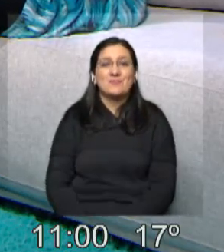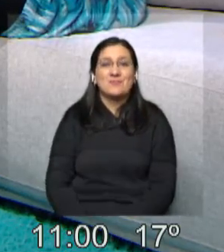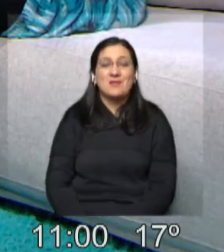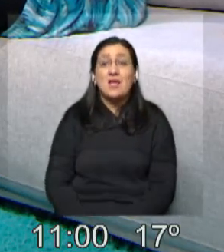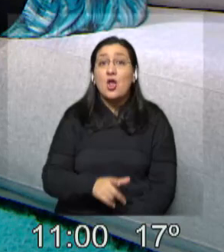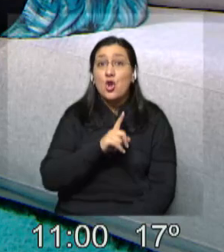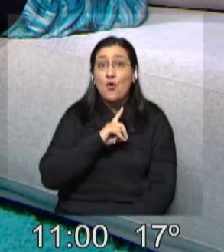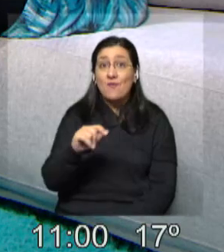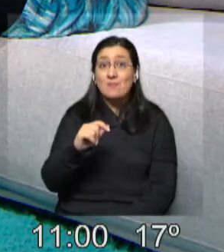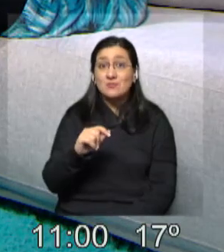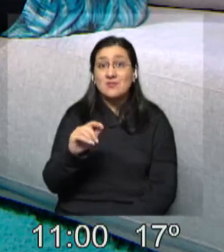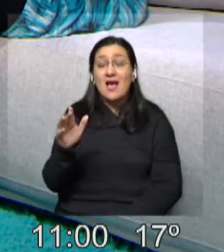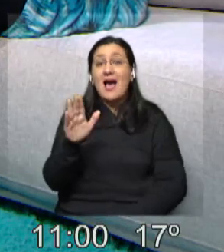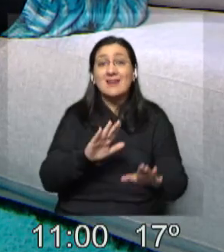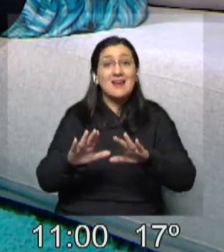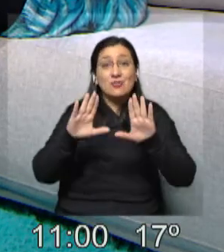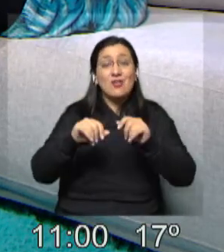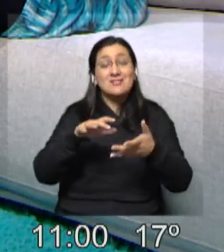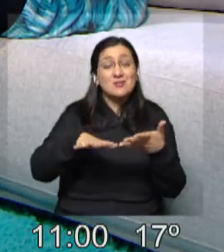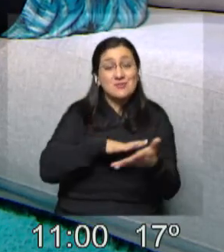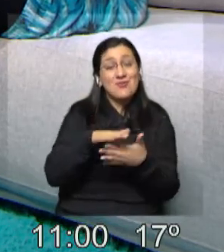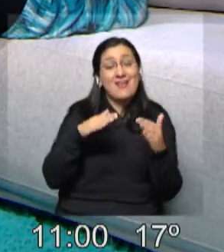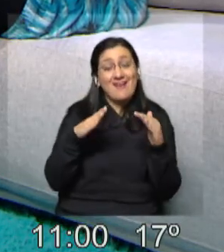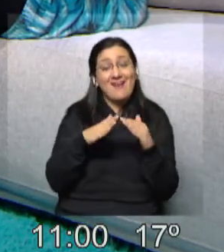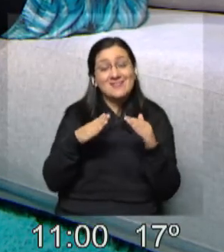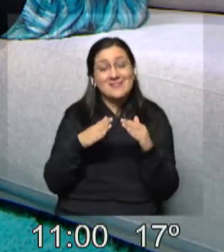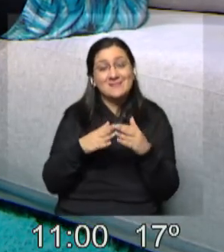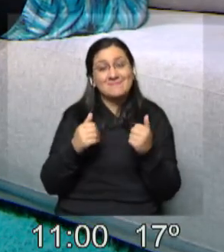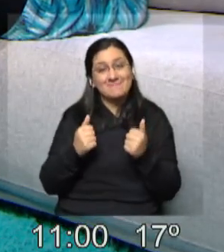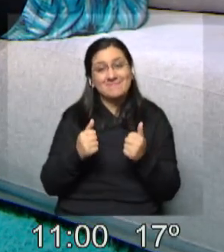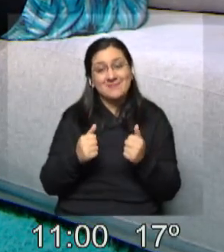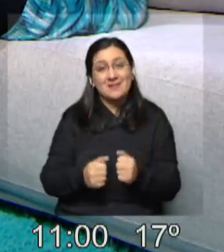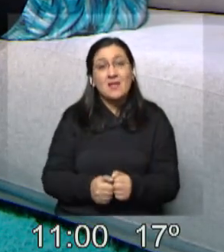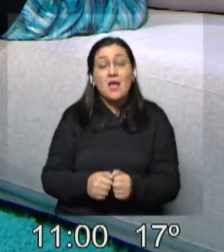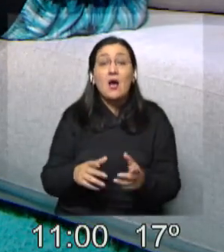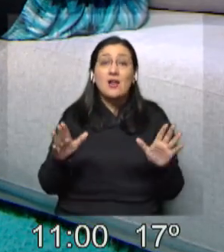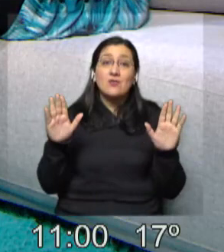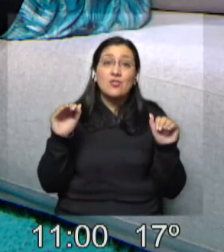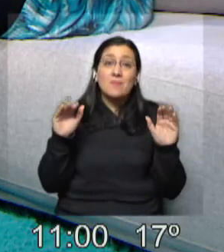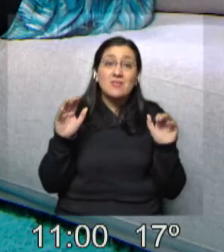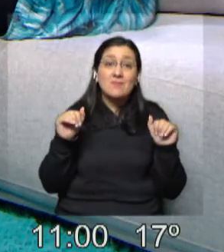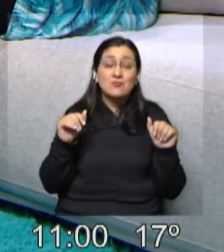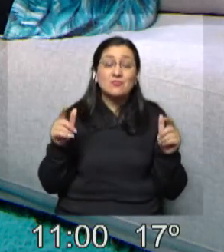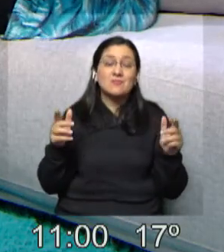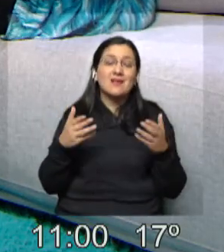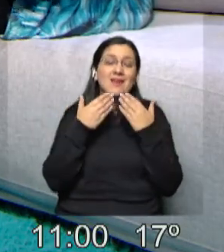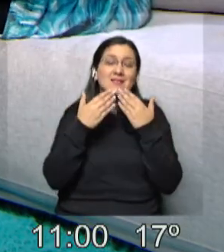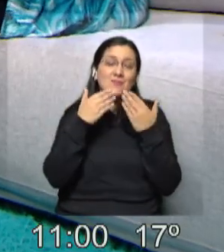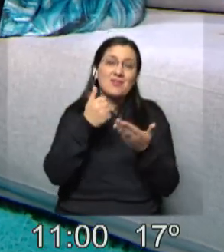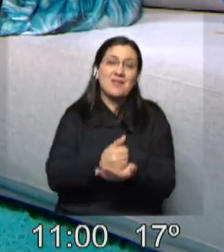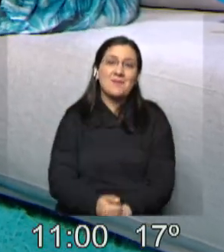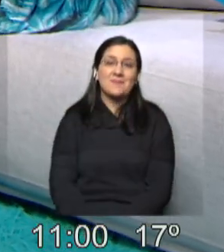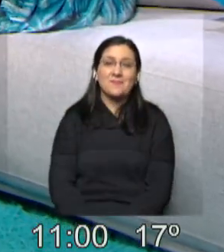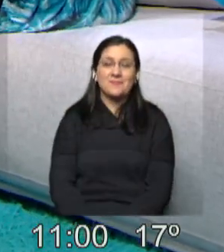Nos vamos de acá a arreglar las mesas. Ojalá que ustedes también. Absolutamente. Y nos vamos, nada, nos vamos disfrutando del Clipper y gracias por estar ahí.